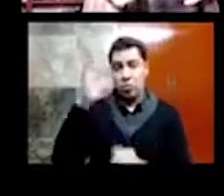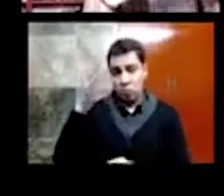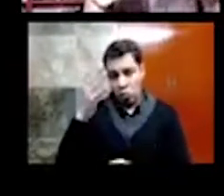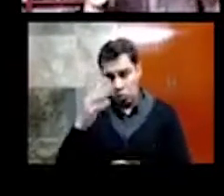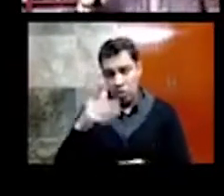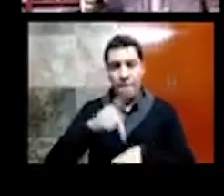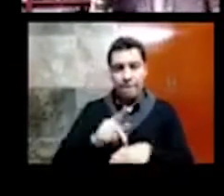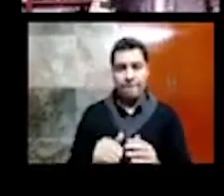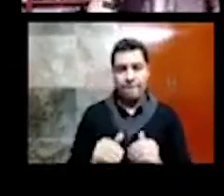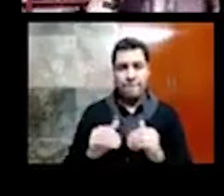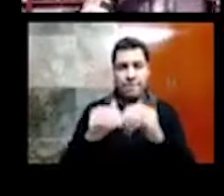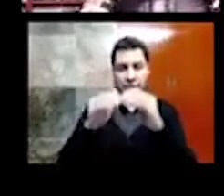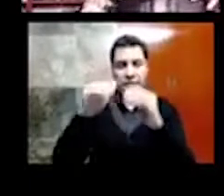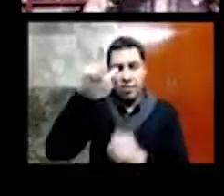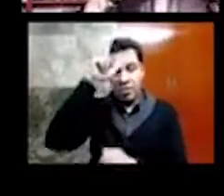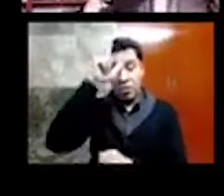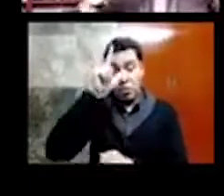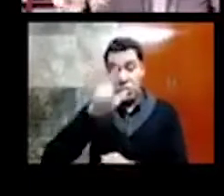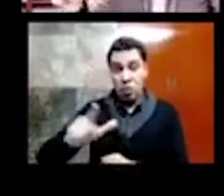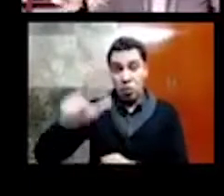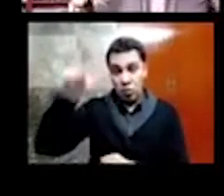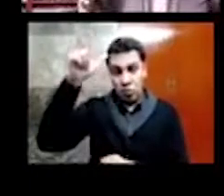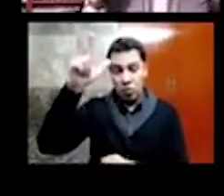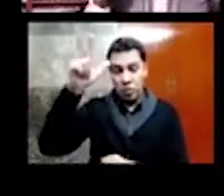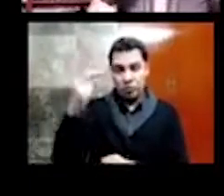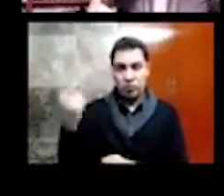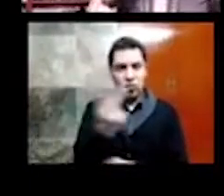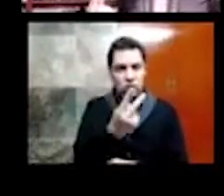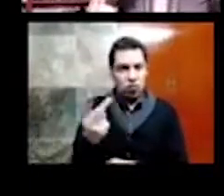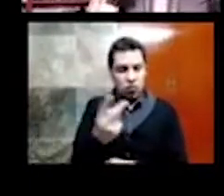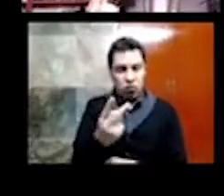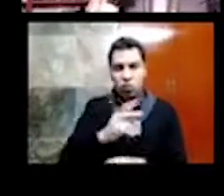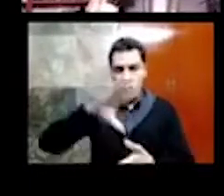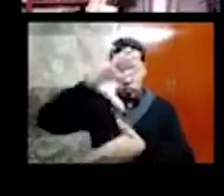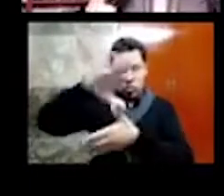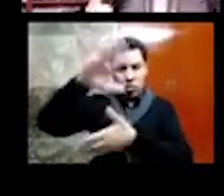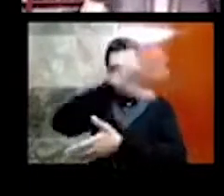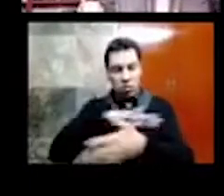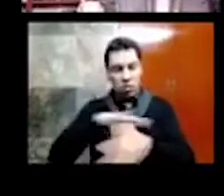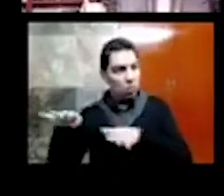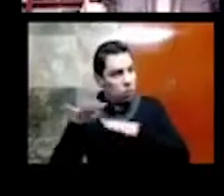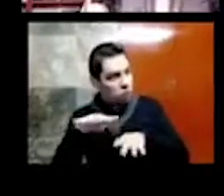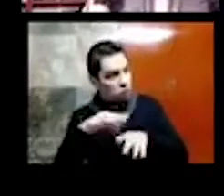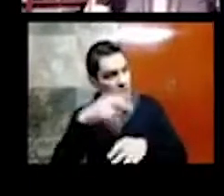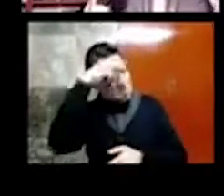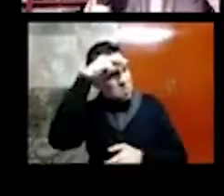en Teotihuacán, tiene resonancia en todo el mundo mesoamericano, al grado que